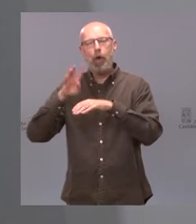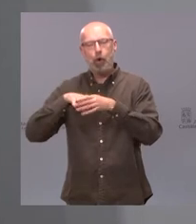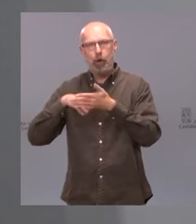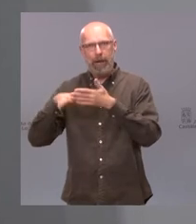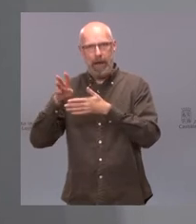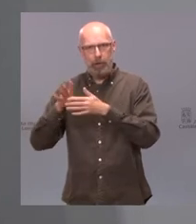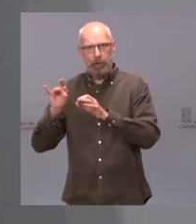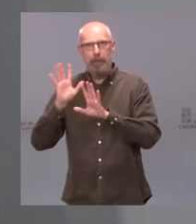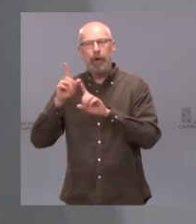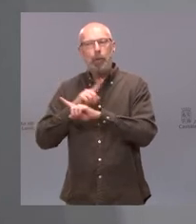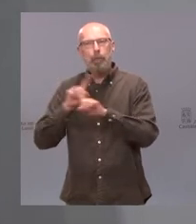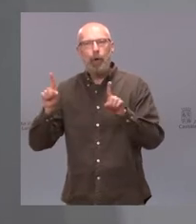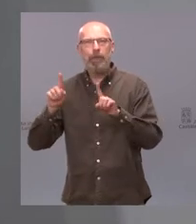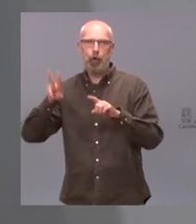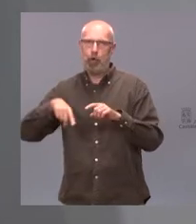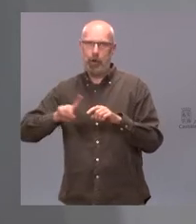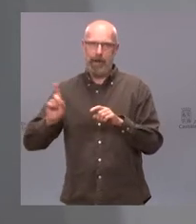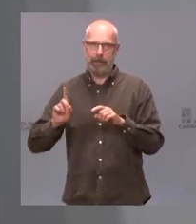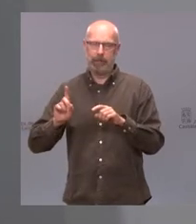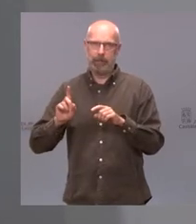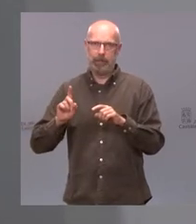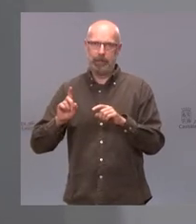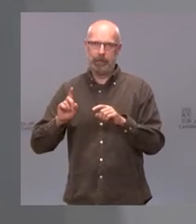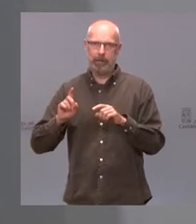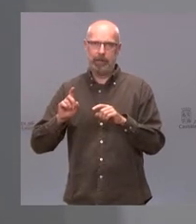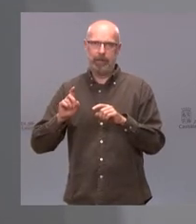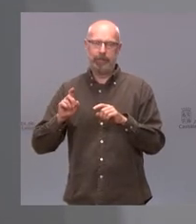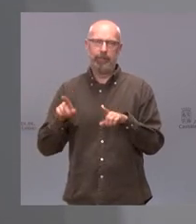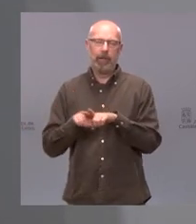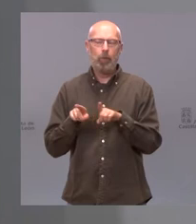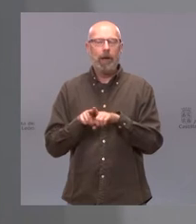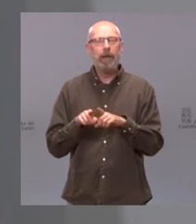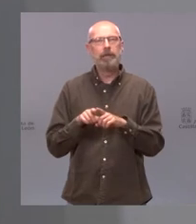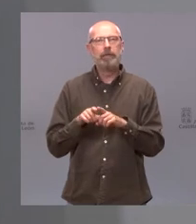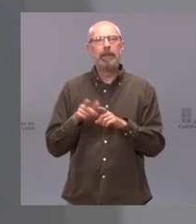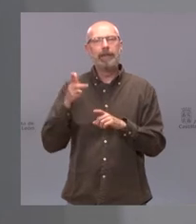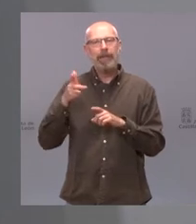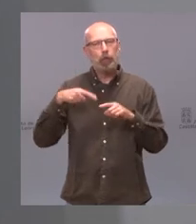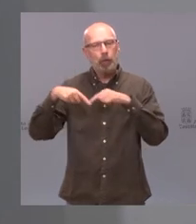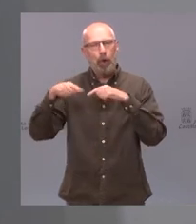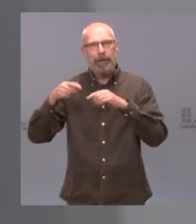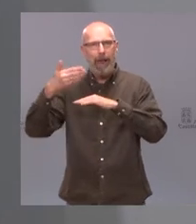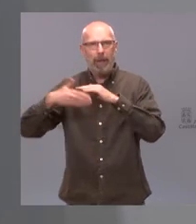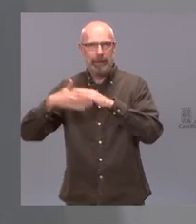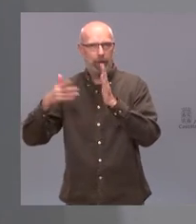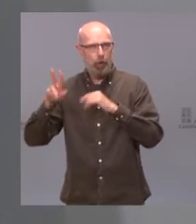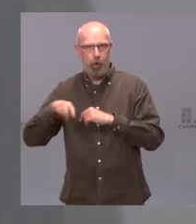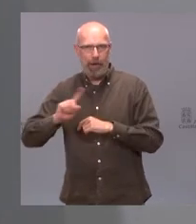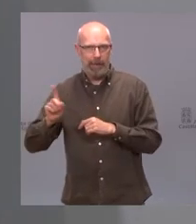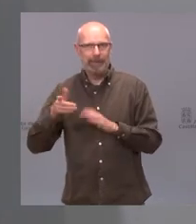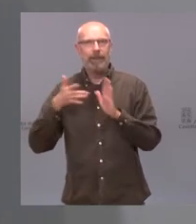una prohibición ni una limitación del derecho a la movilidad. Por tanto, no es un toque de